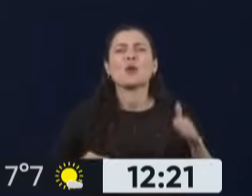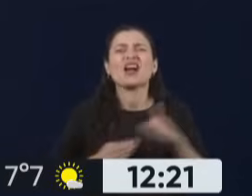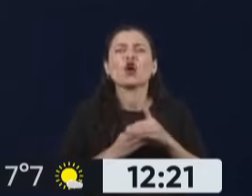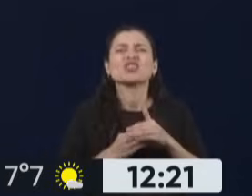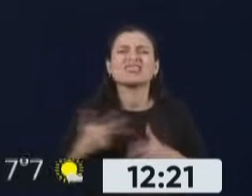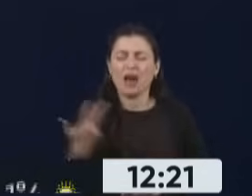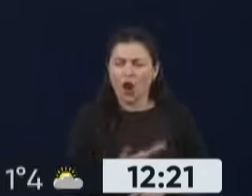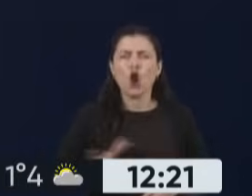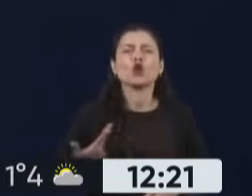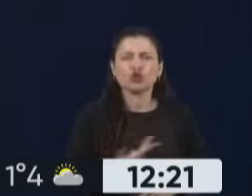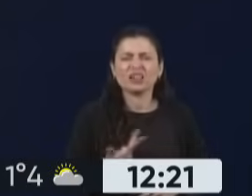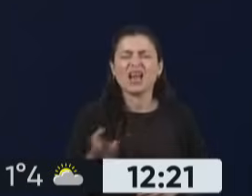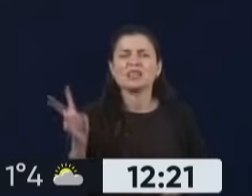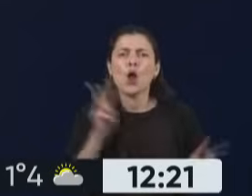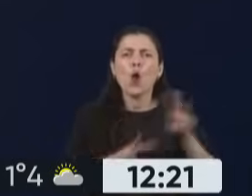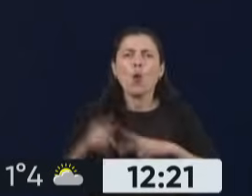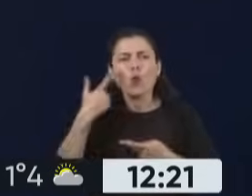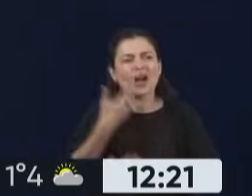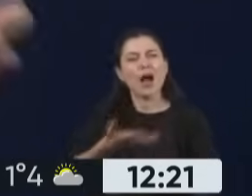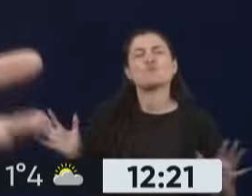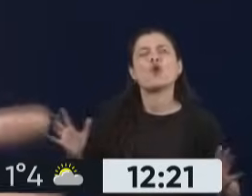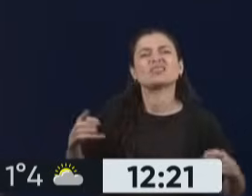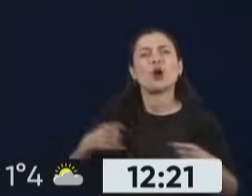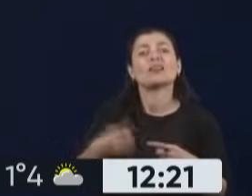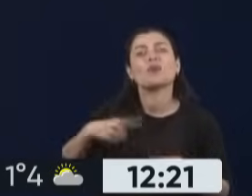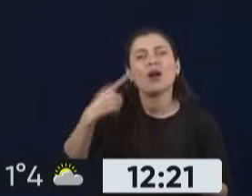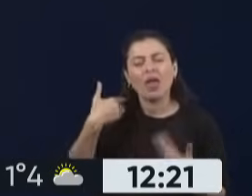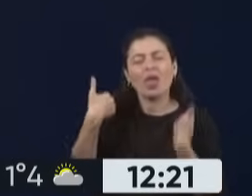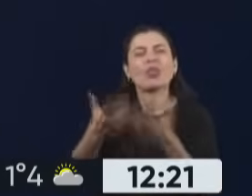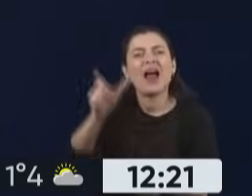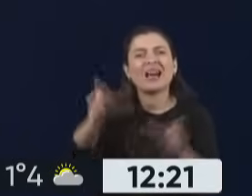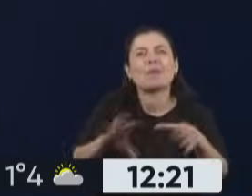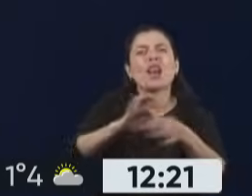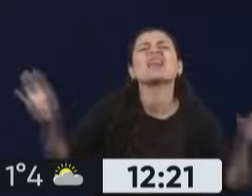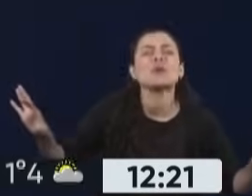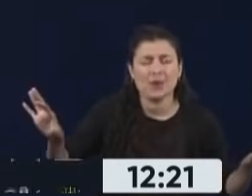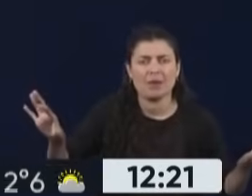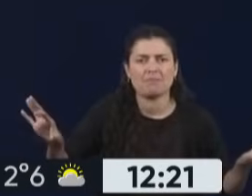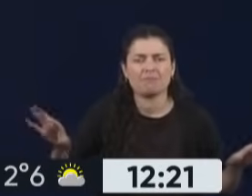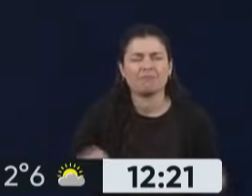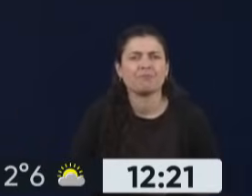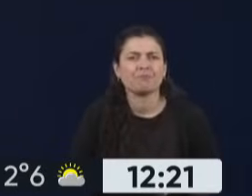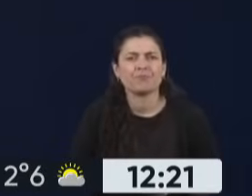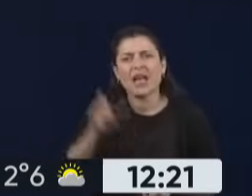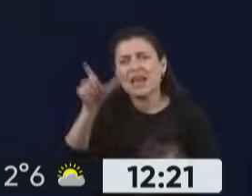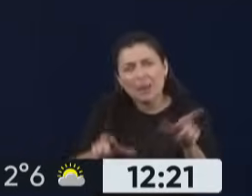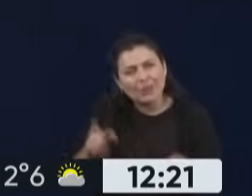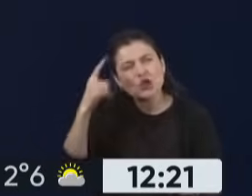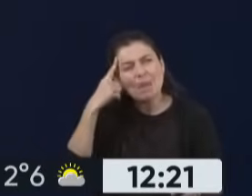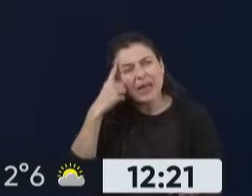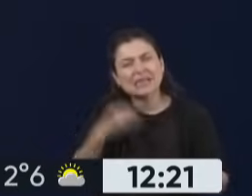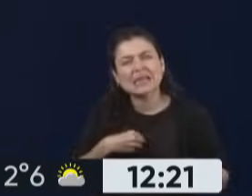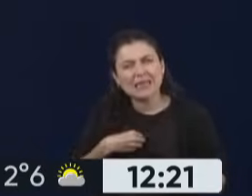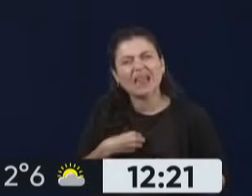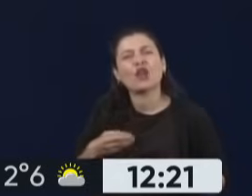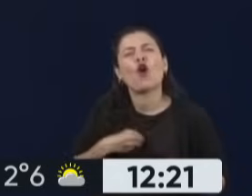Economía, justamente garantizando que el objetivo nuestro es devolverle la libertad a la gente. La pregunta por ahí es más aplicable,